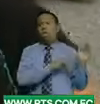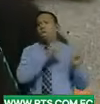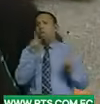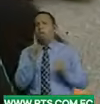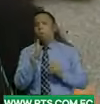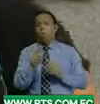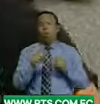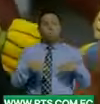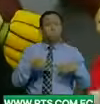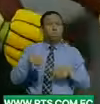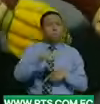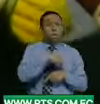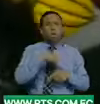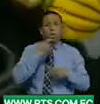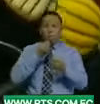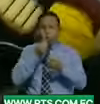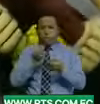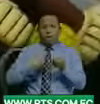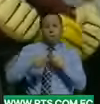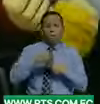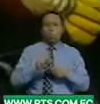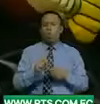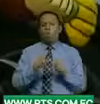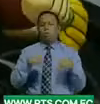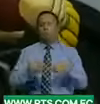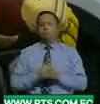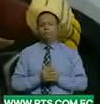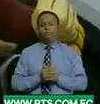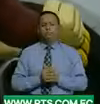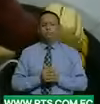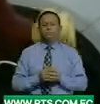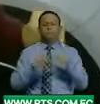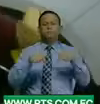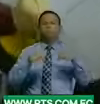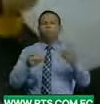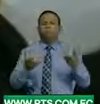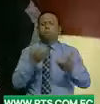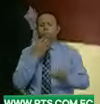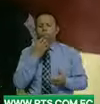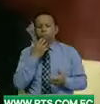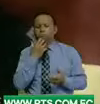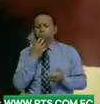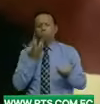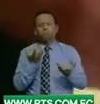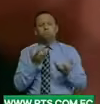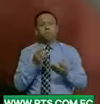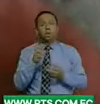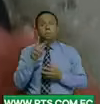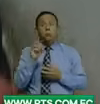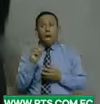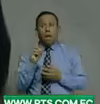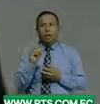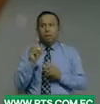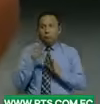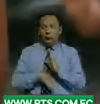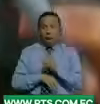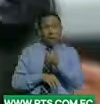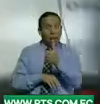comida, hemos cumplido. Ah, no, pues claro, aquí se vende ahí hablando, me lo pidieron 20, hasta en 10 ya lo dejaron